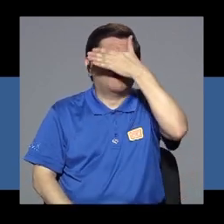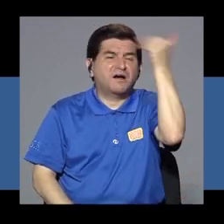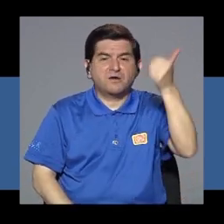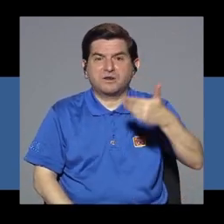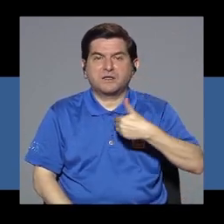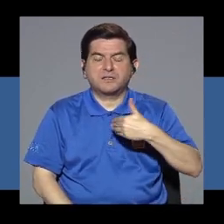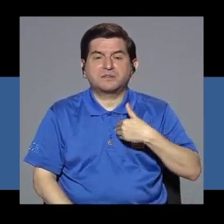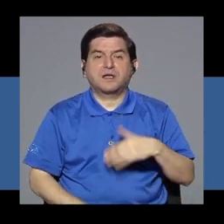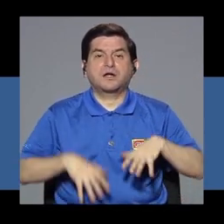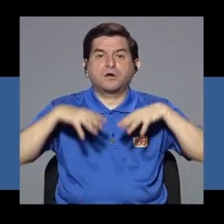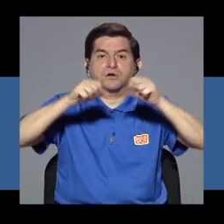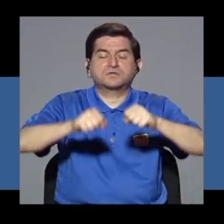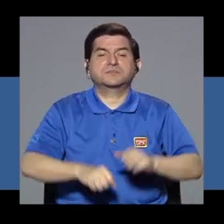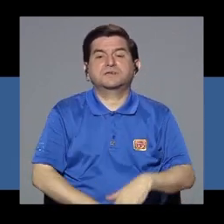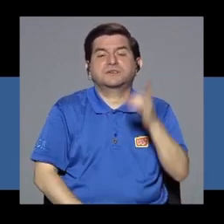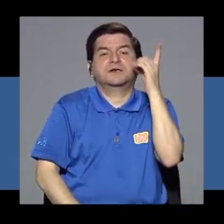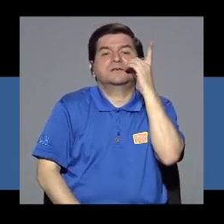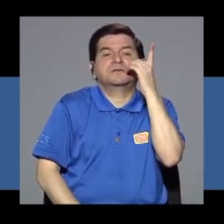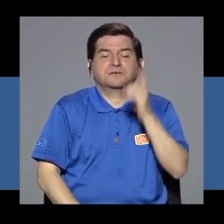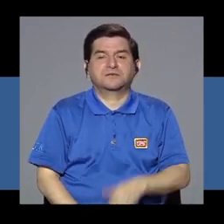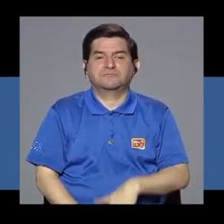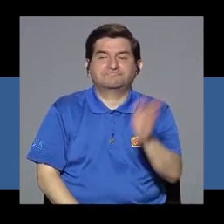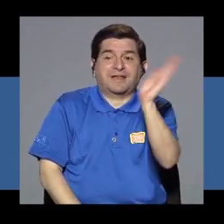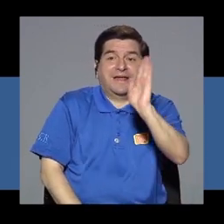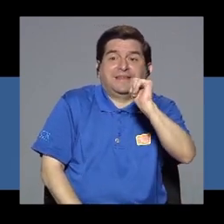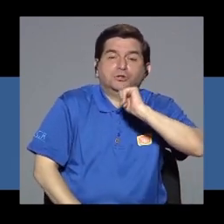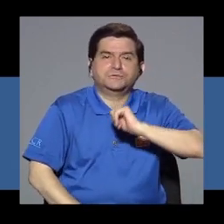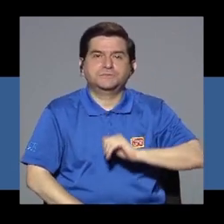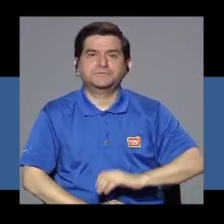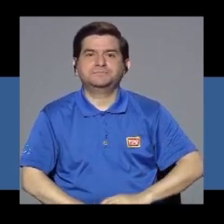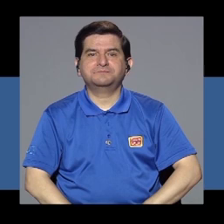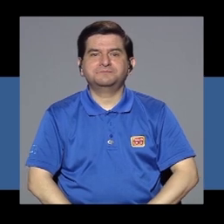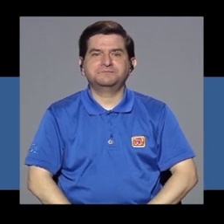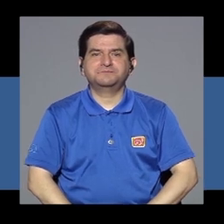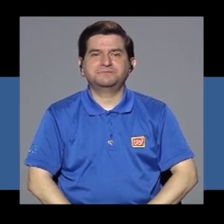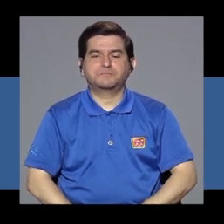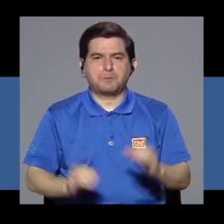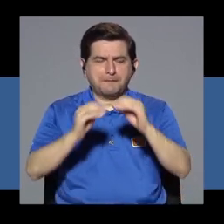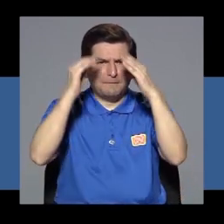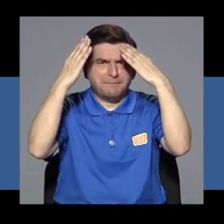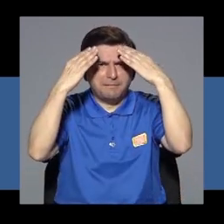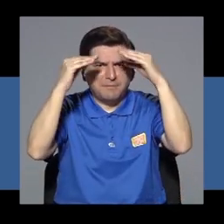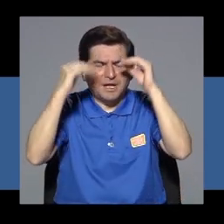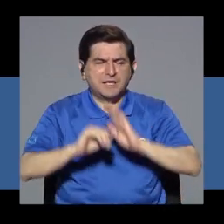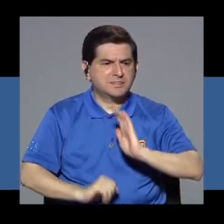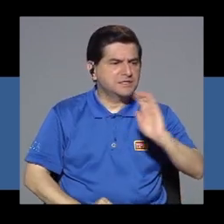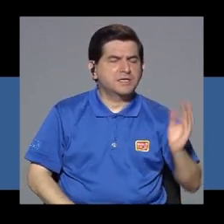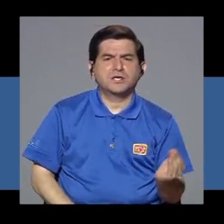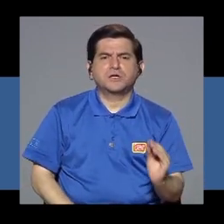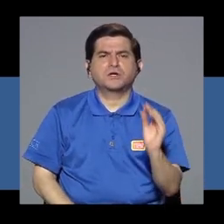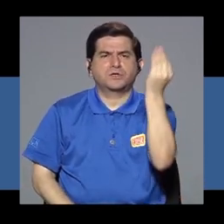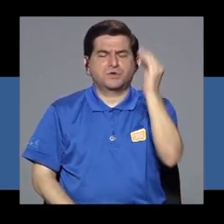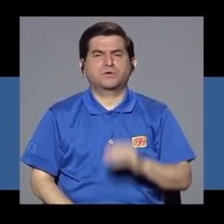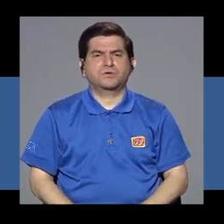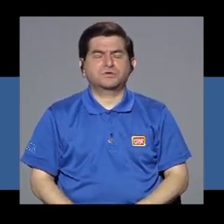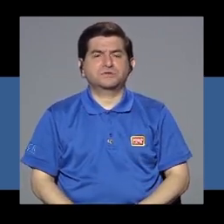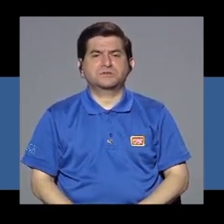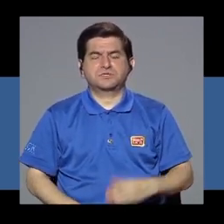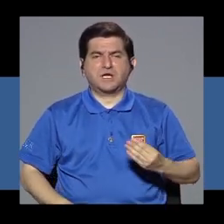olvidó que tengo una cita con el dentista. Adiós. Hay más información para niños y adolescentes